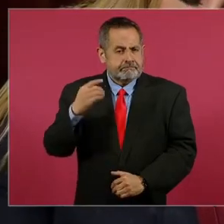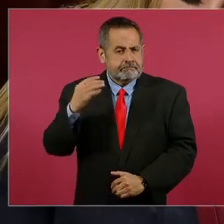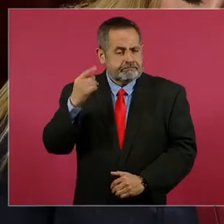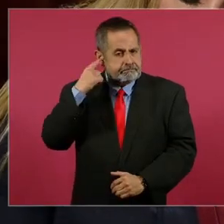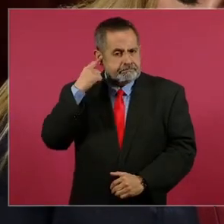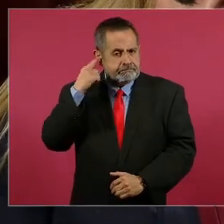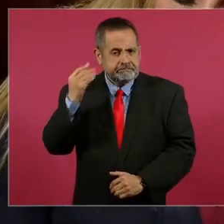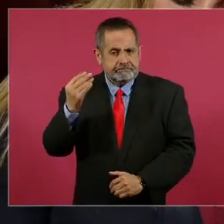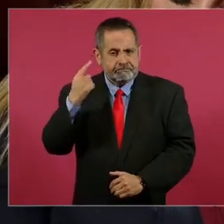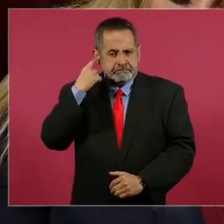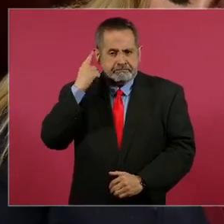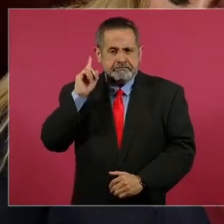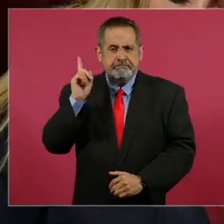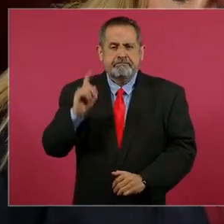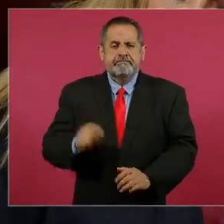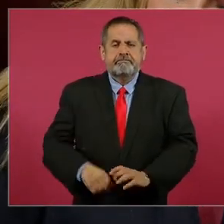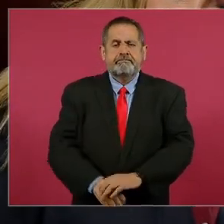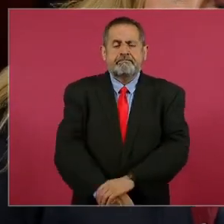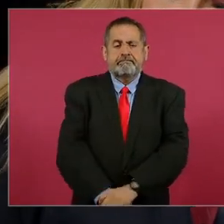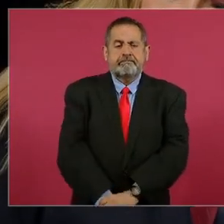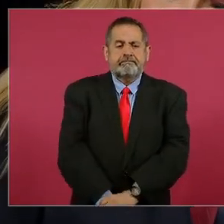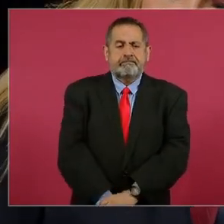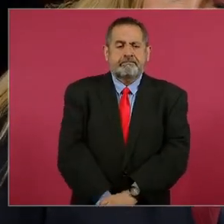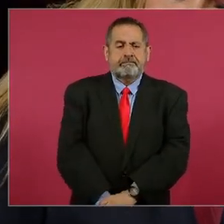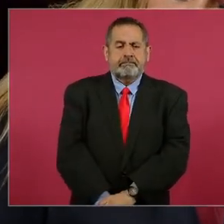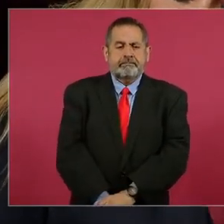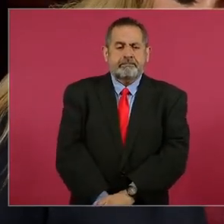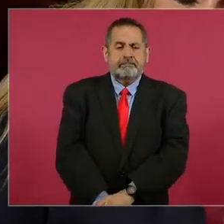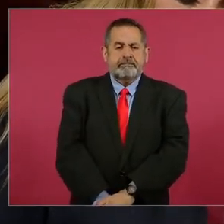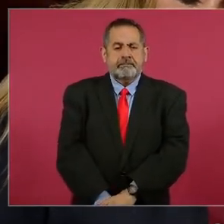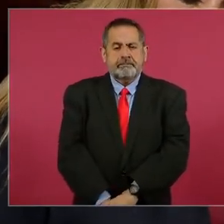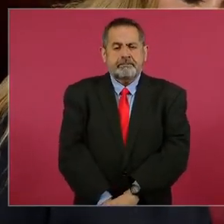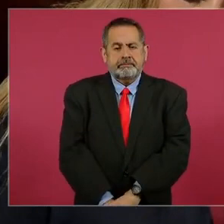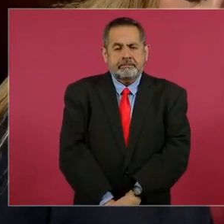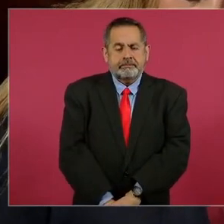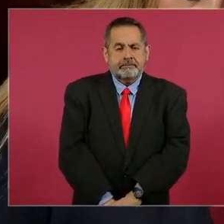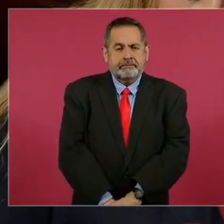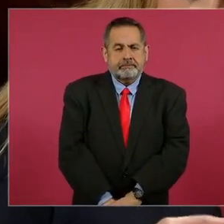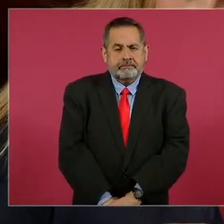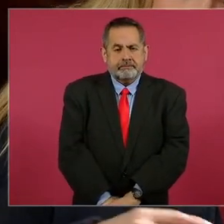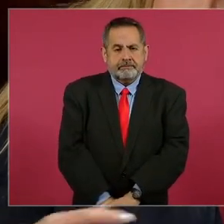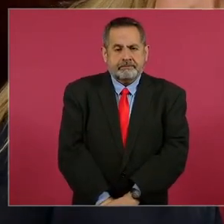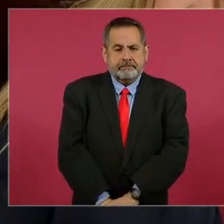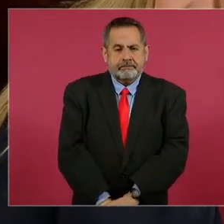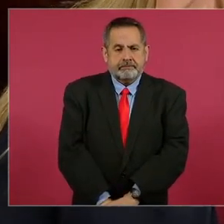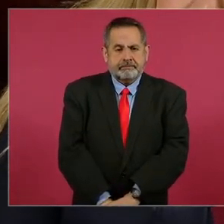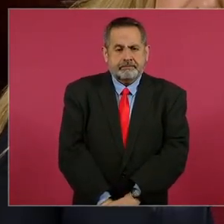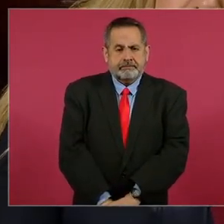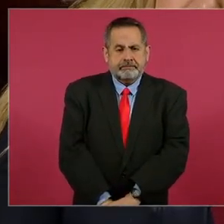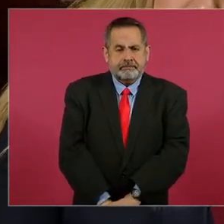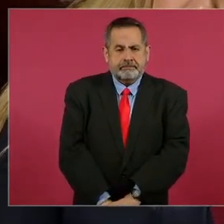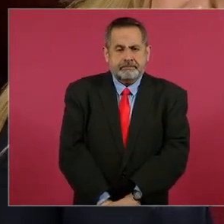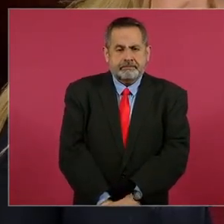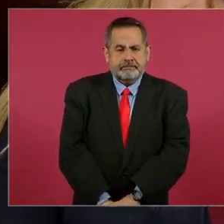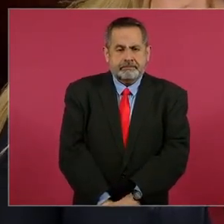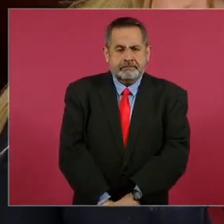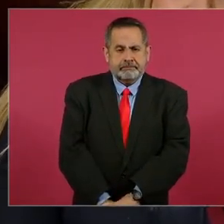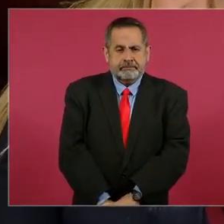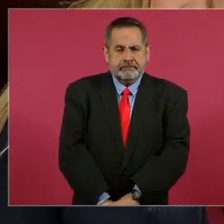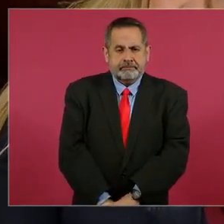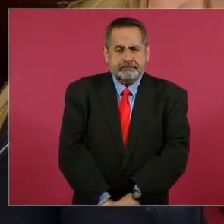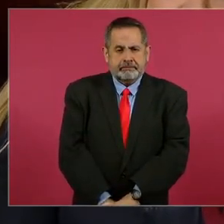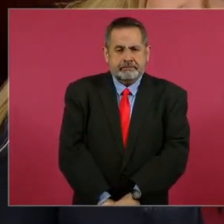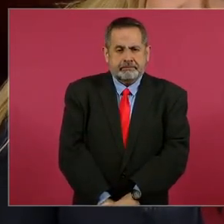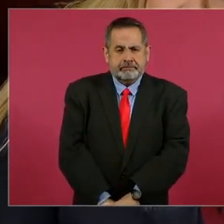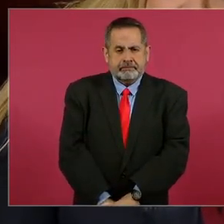de respetar los reglamentos, de no levantar la voz, de ser respetuosa ante usted, de muchas veces no venir para no generar que lo